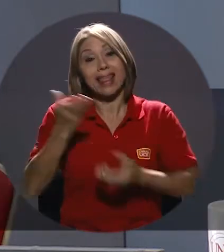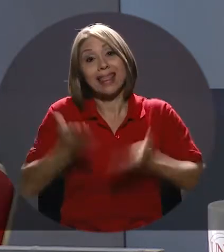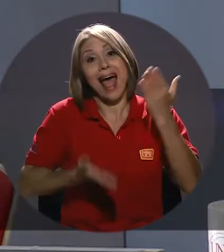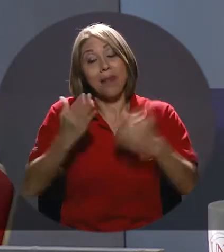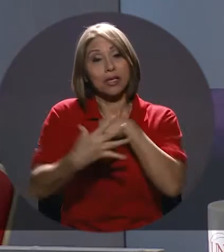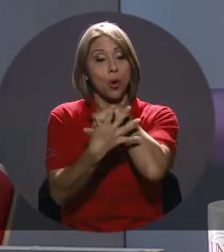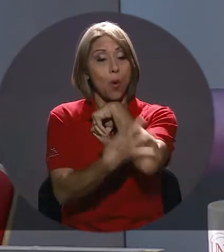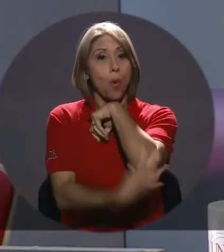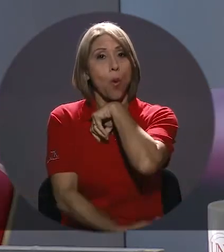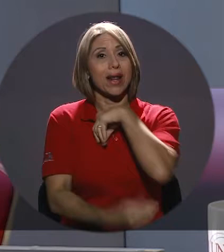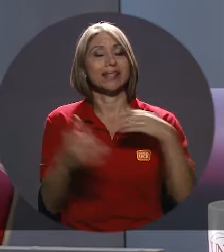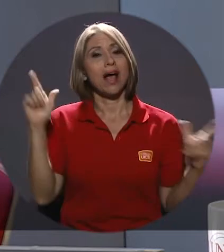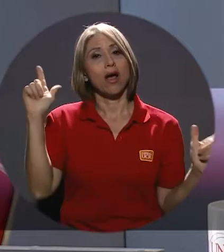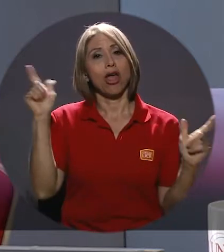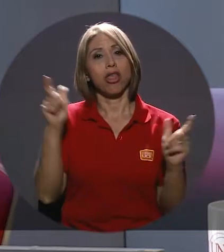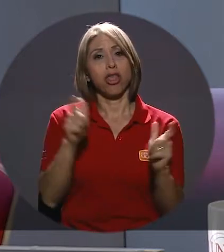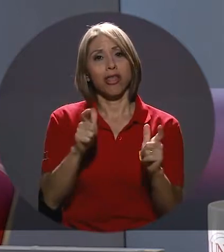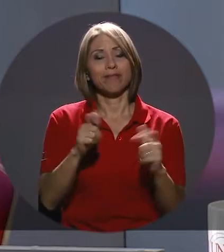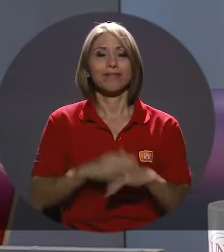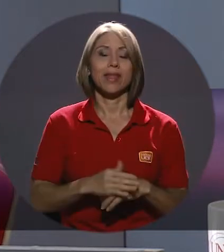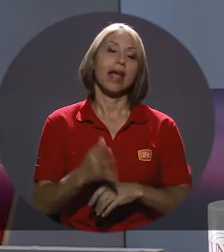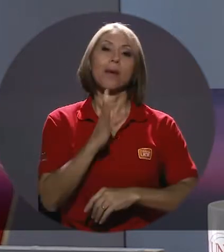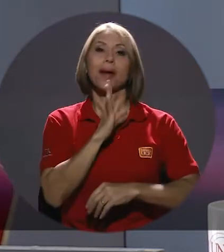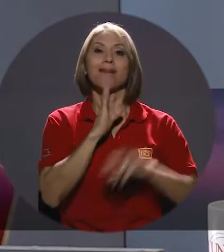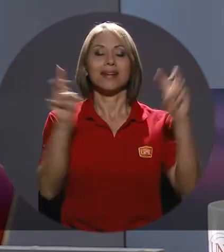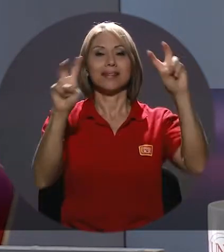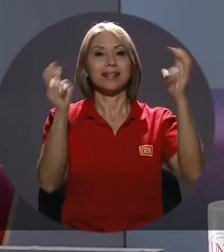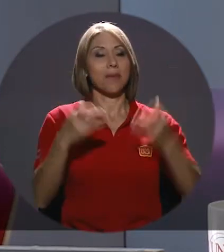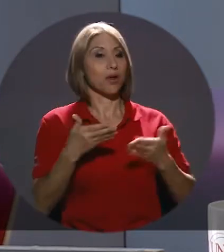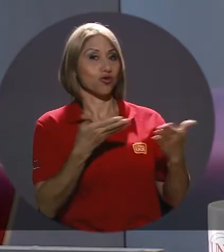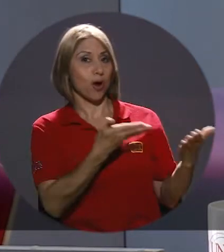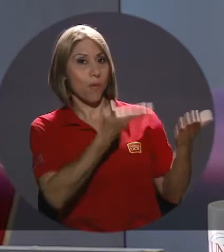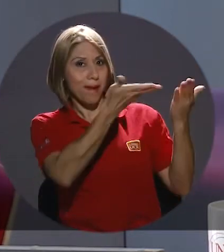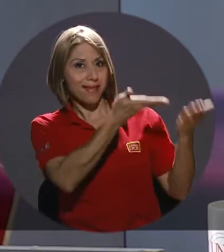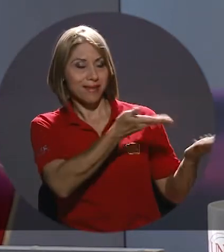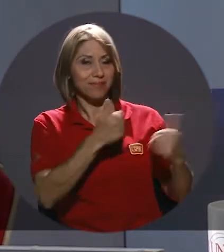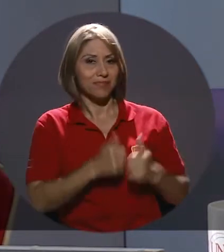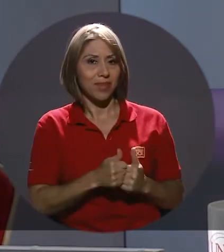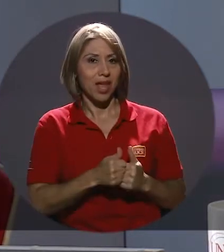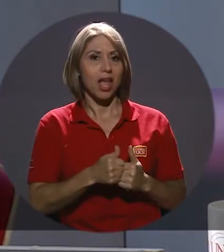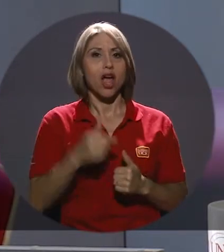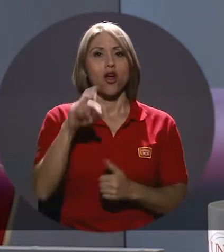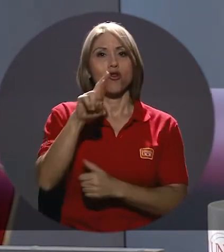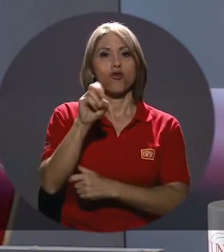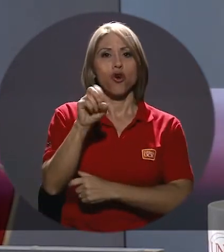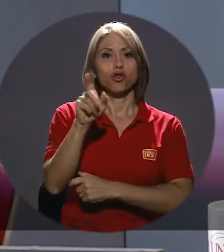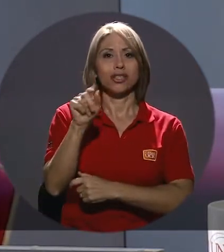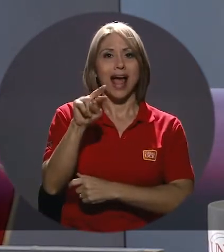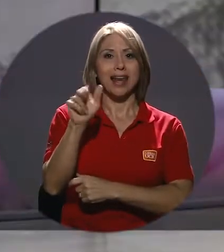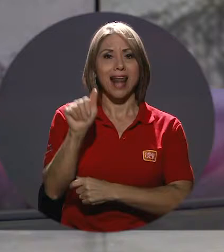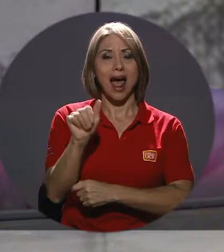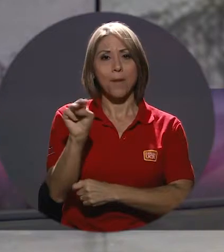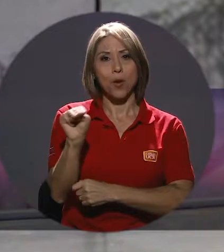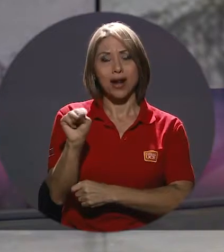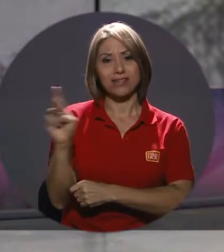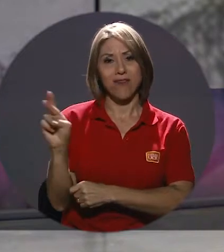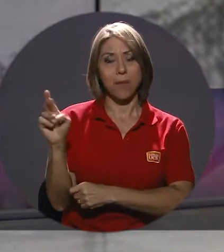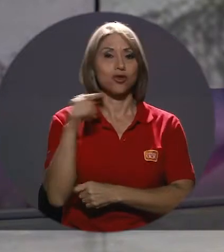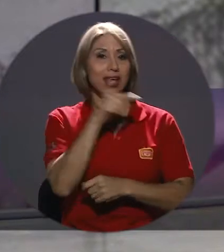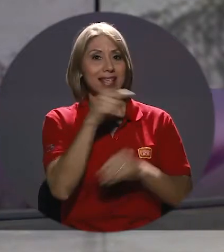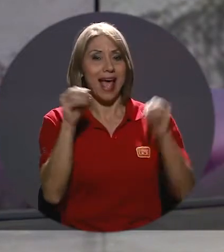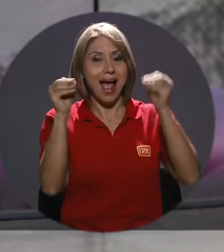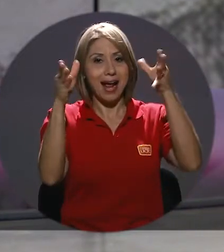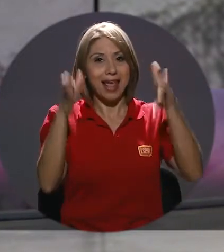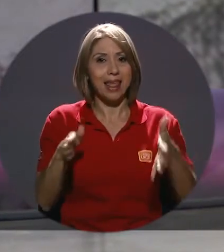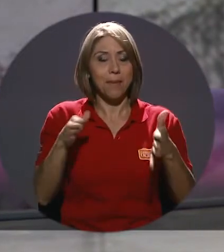los índices de pobreza disminuirían considerablemente. Para hablar de este tema nos acompañan en esta oportunidad Roxana Morales Ramos,